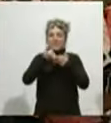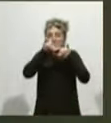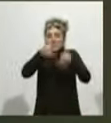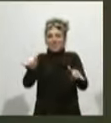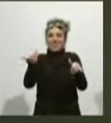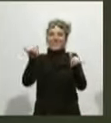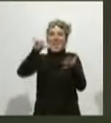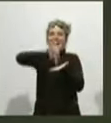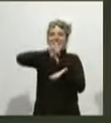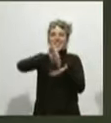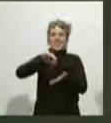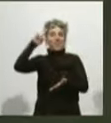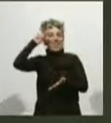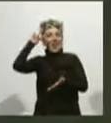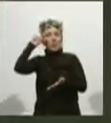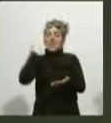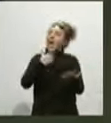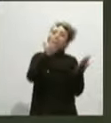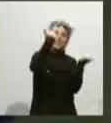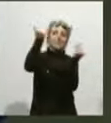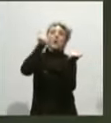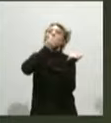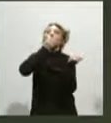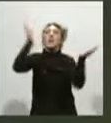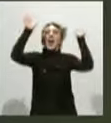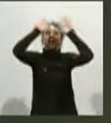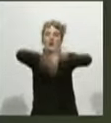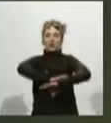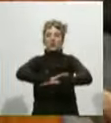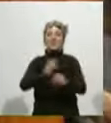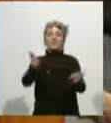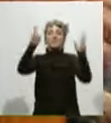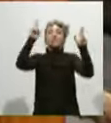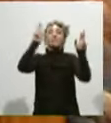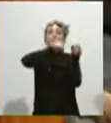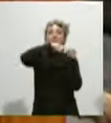pues nada, me despido, ¿eh? Buenas noches y suerte a todos los participantes.